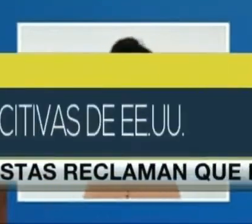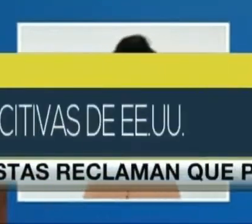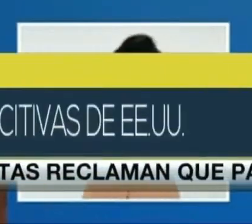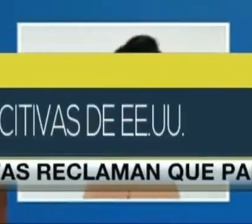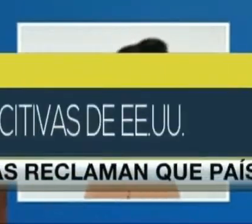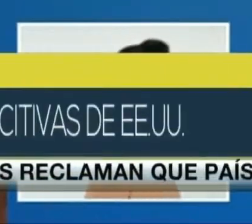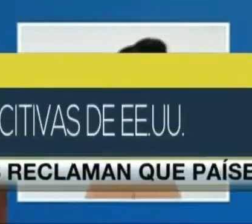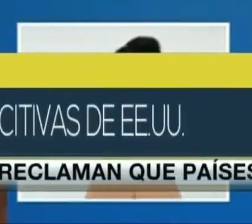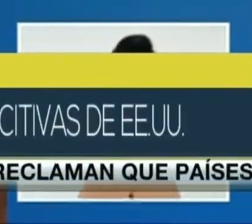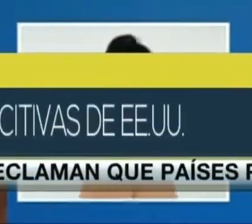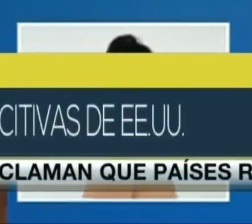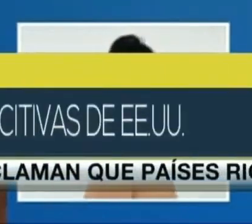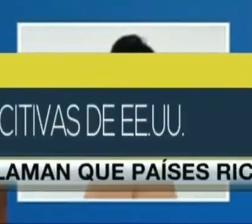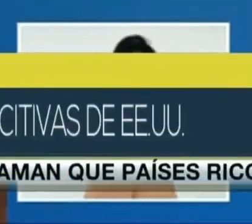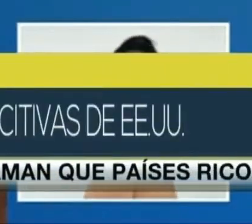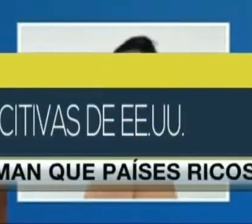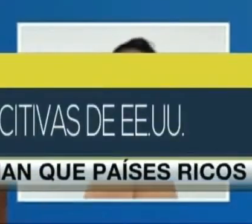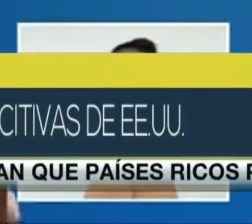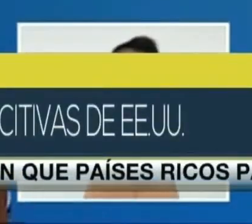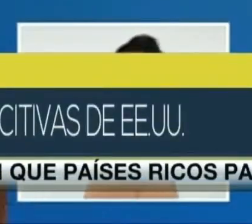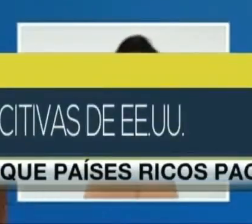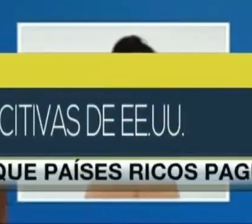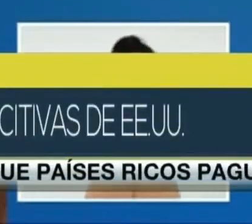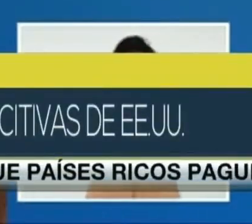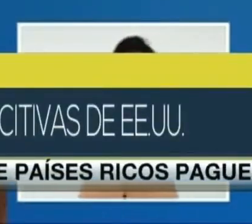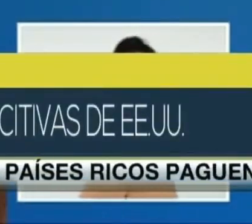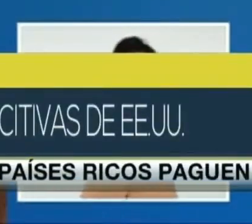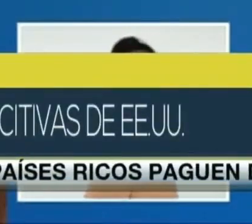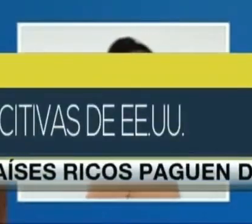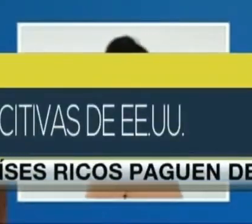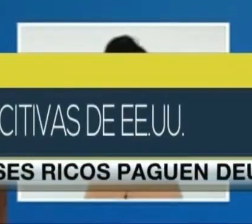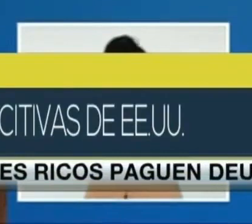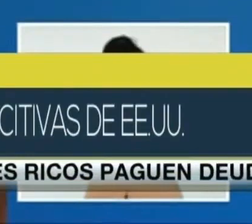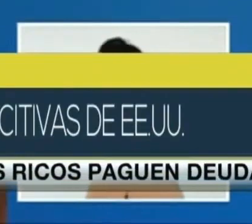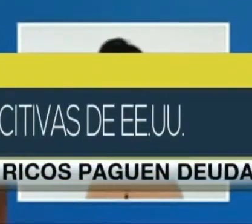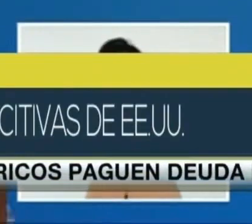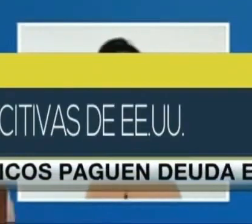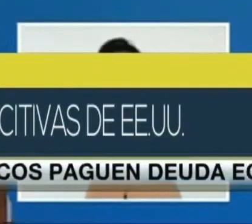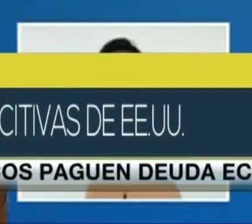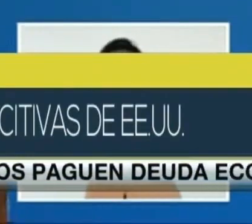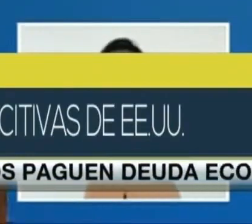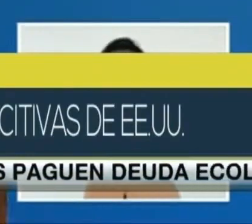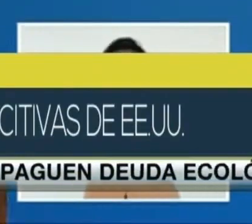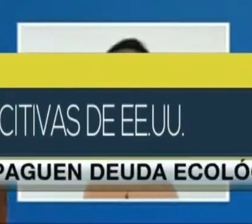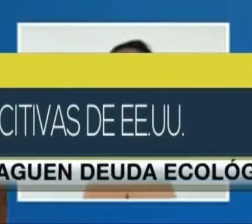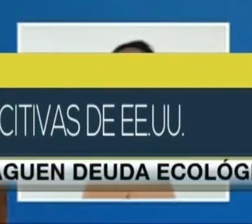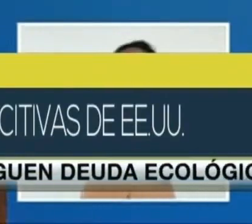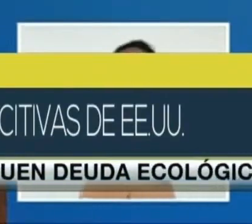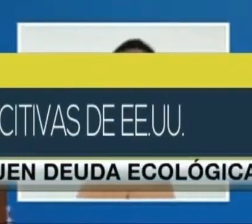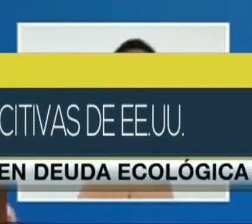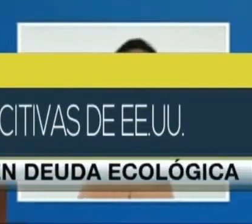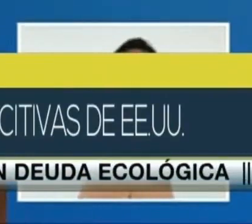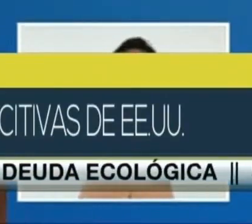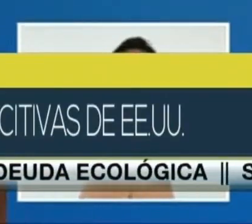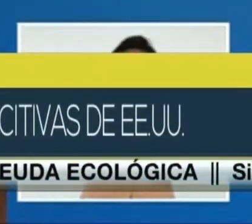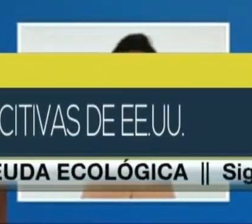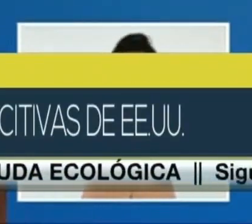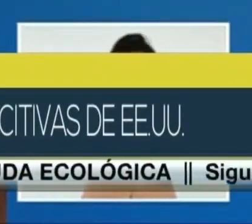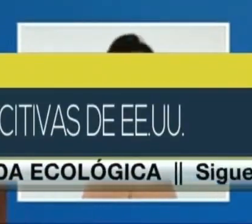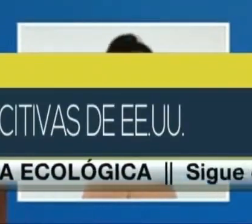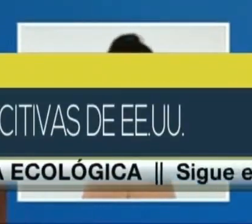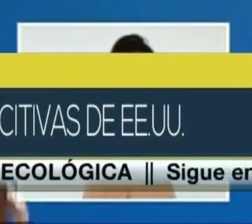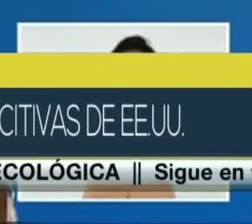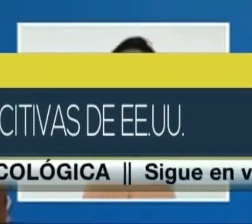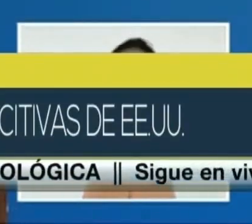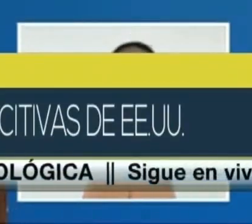internos. Miente cuando se refiere a manifestantes pacíficos,